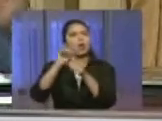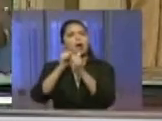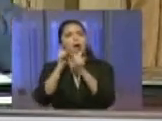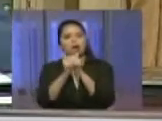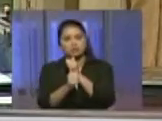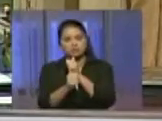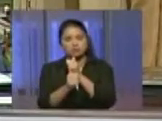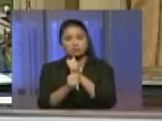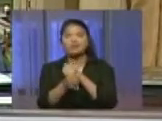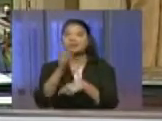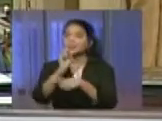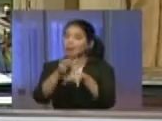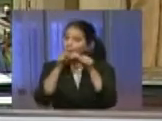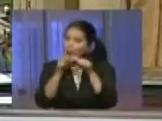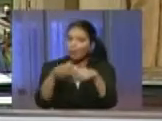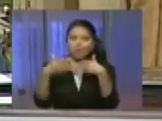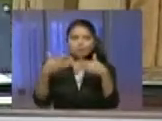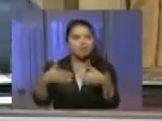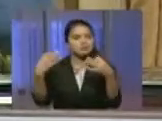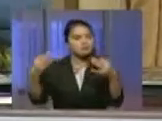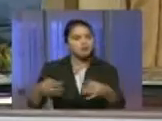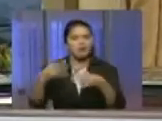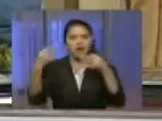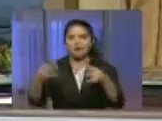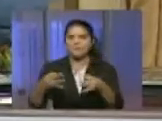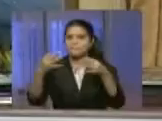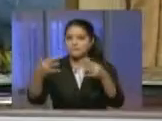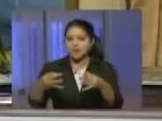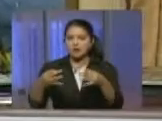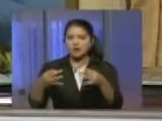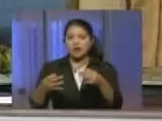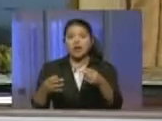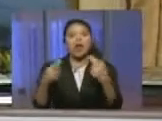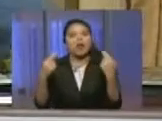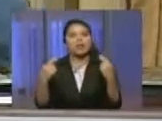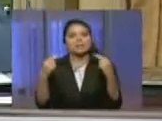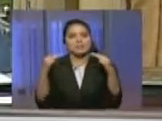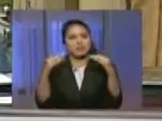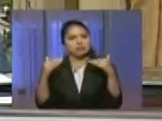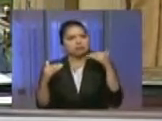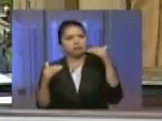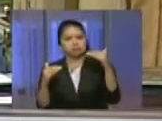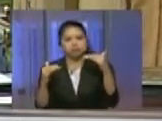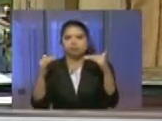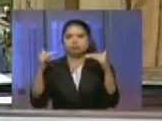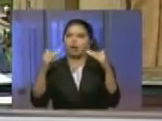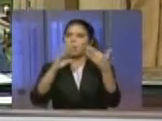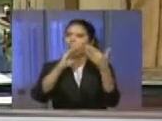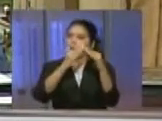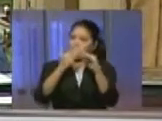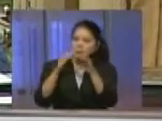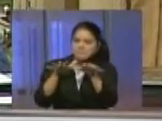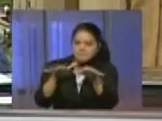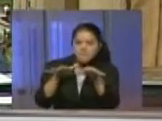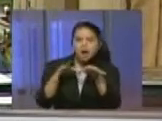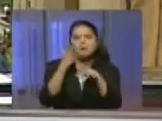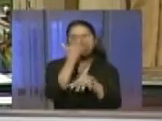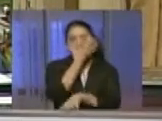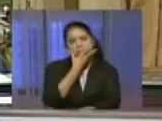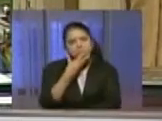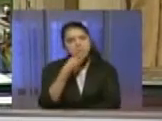eso debe continuar de manera permanente donde ya se logra un nivel de recuperación de reurbanización de embellecimiento